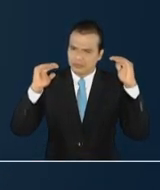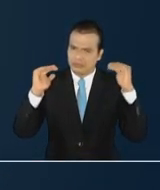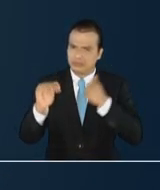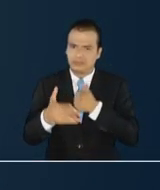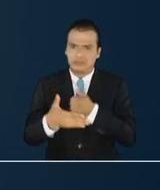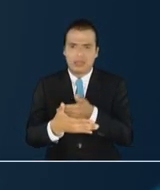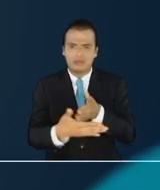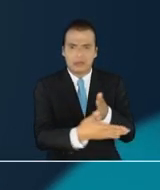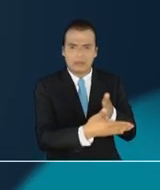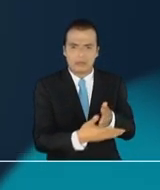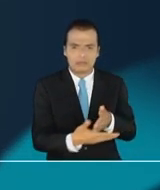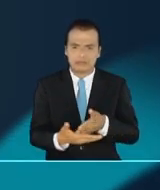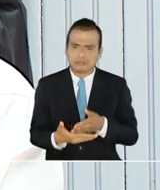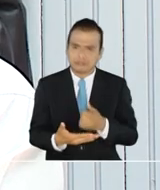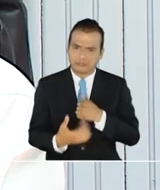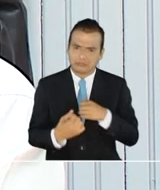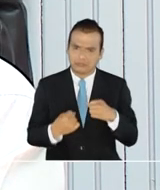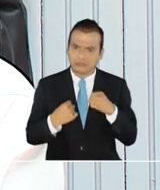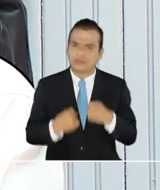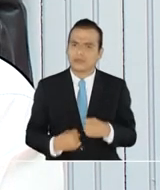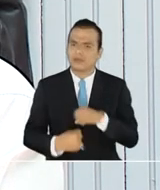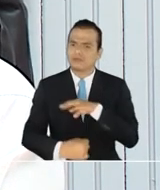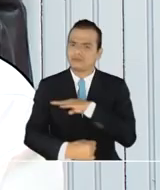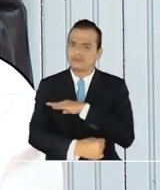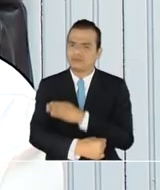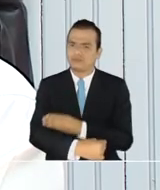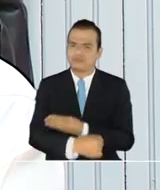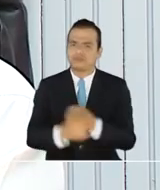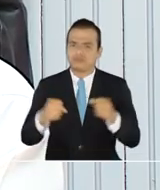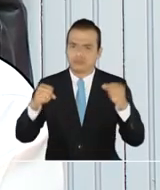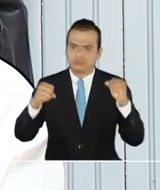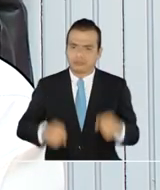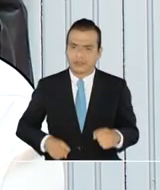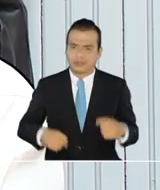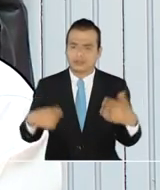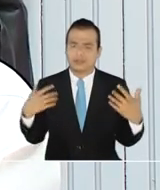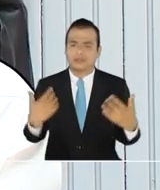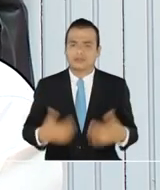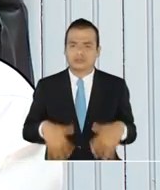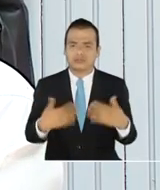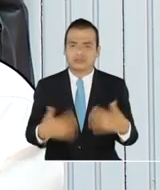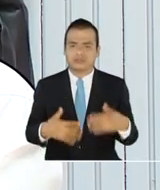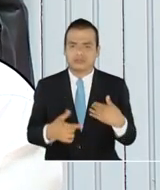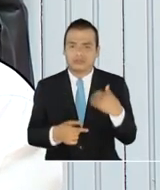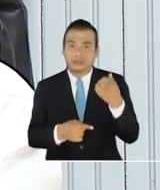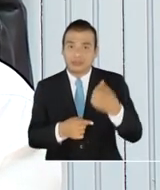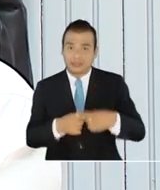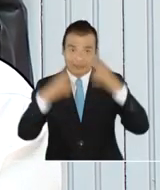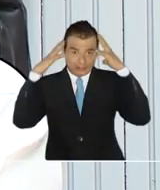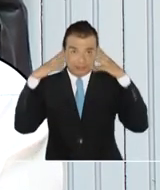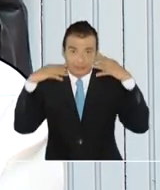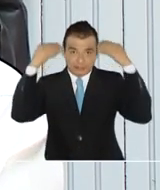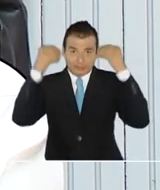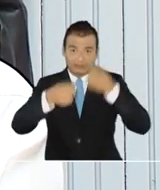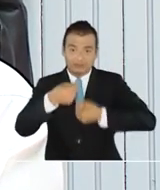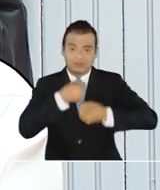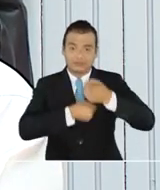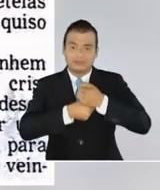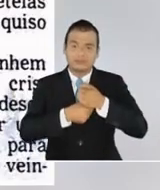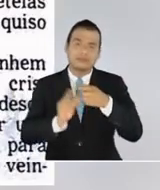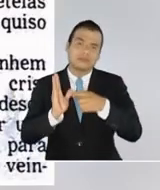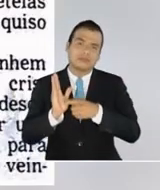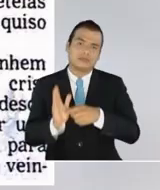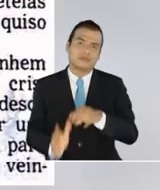de la final de los 100 Met pecho en los juegos paralímpicos de Holanda 1980 pues hombre es un